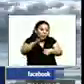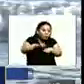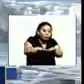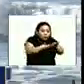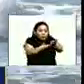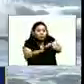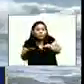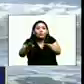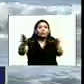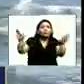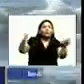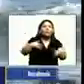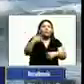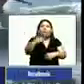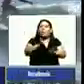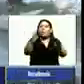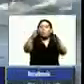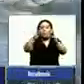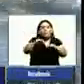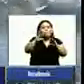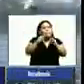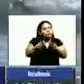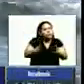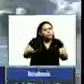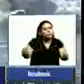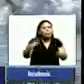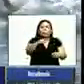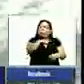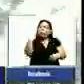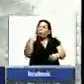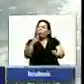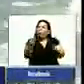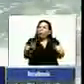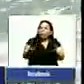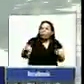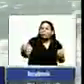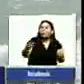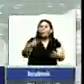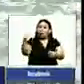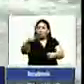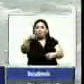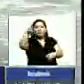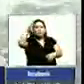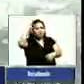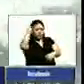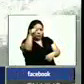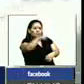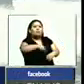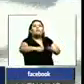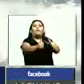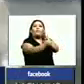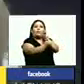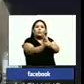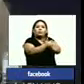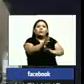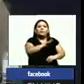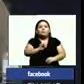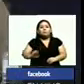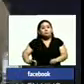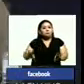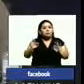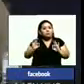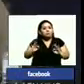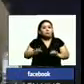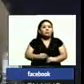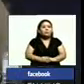Es la reducción De homicidios En el país Asegura Que esto Hace más atractivo El potencial turístico Por esos